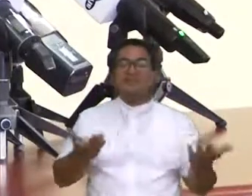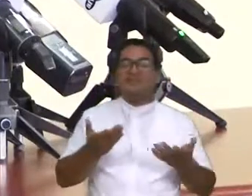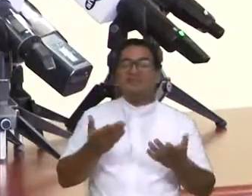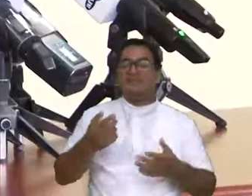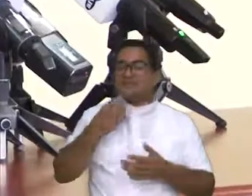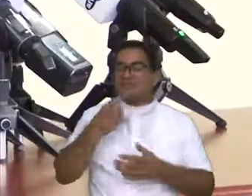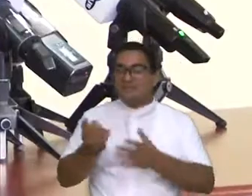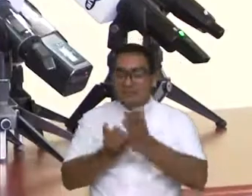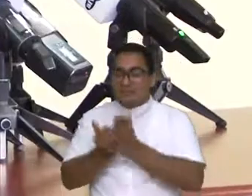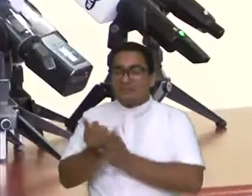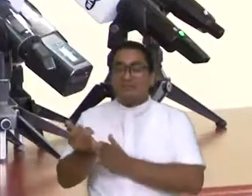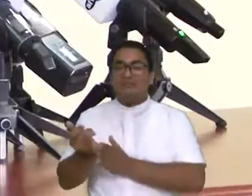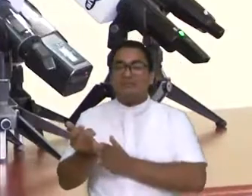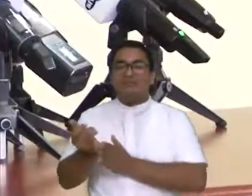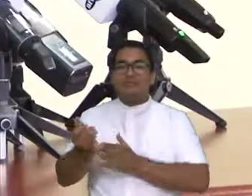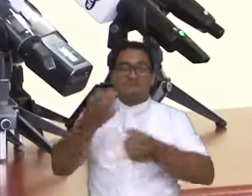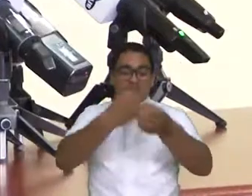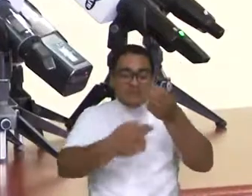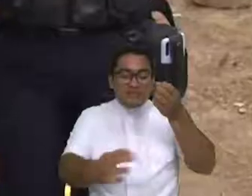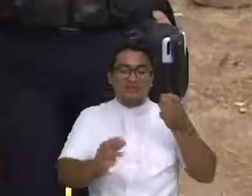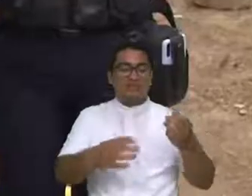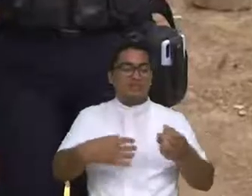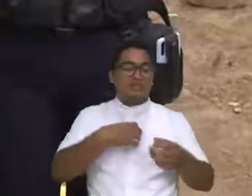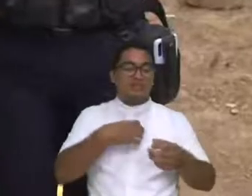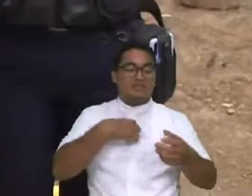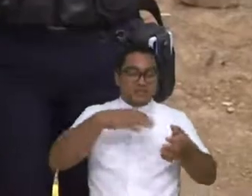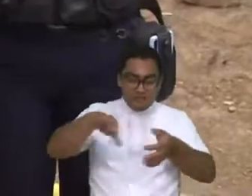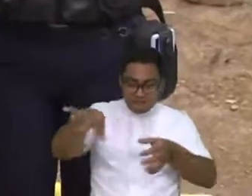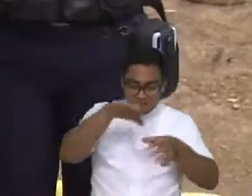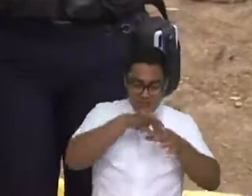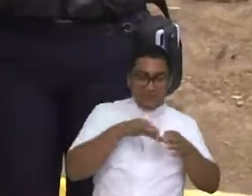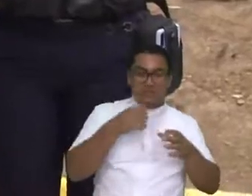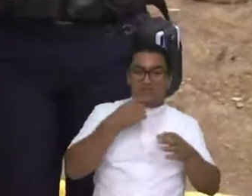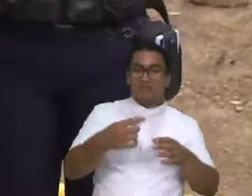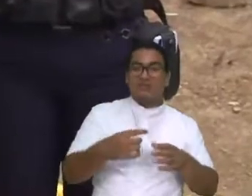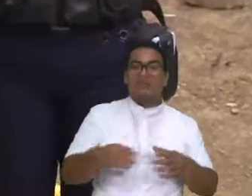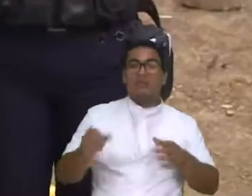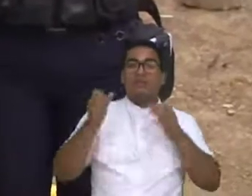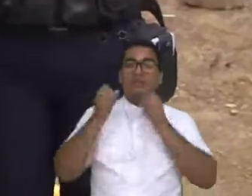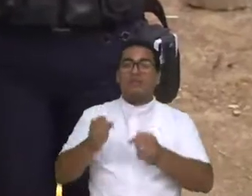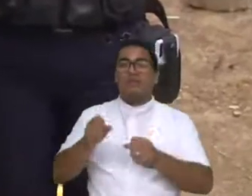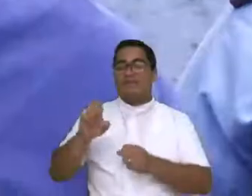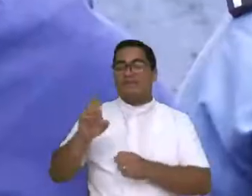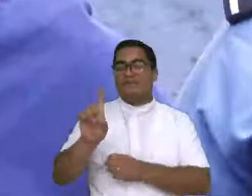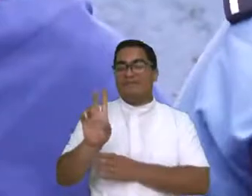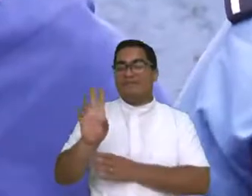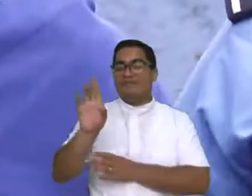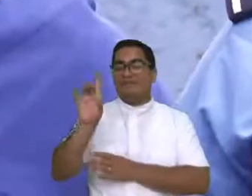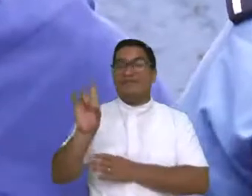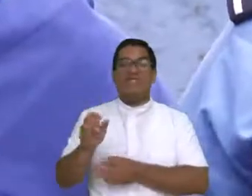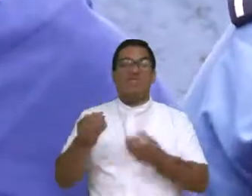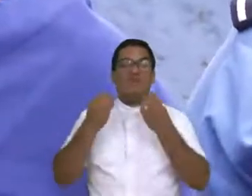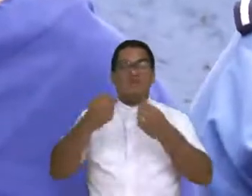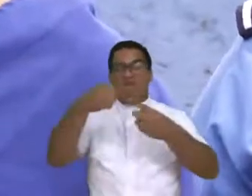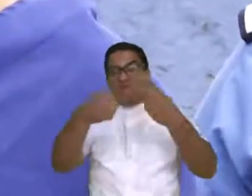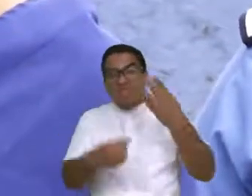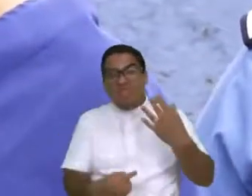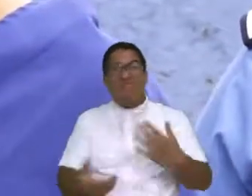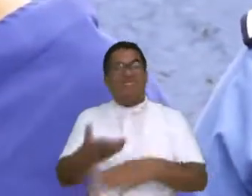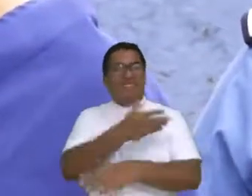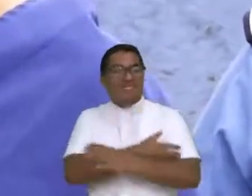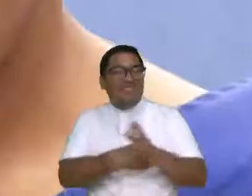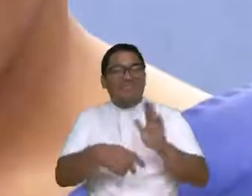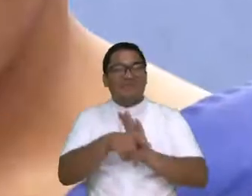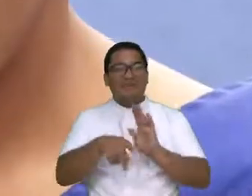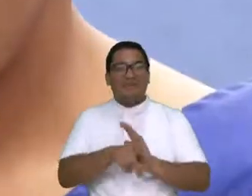recolectando además muestras de sangre de la víctima. Eduardo Murillo, alias El Gallito, registra un rosario de antecedentes de robo con